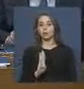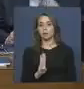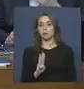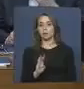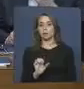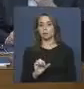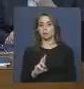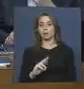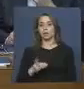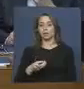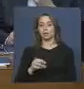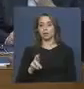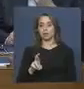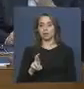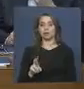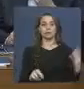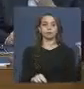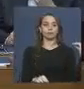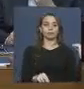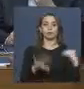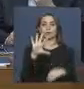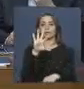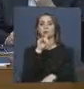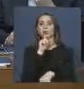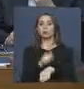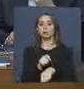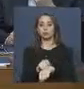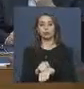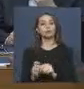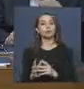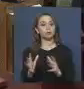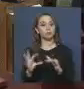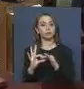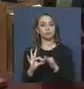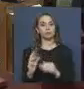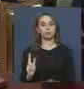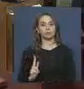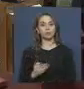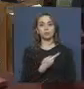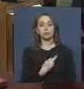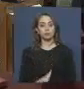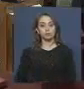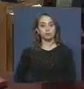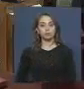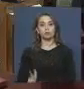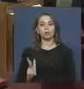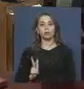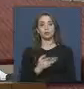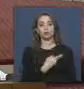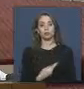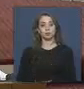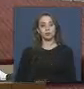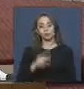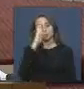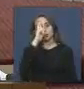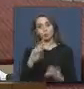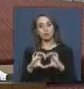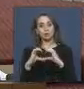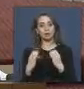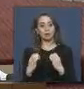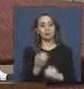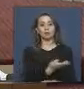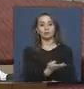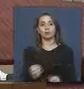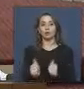Berger. Hasta por cinco minutos. Hasta por cinco minutos. Muchas gracias señor presidente. Señor presidente, honorable cámara, estimadas y